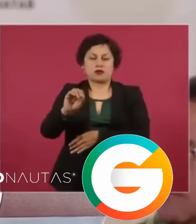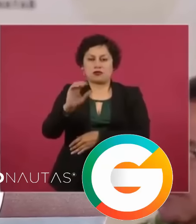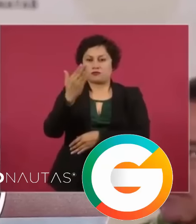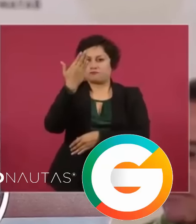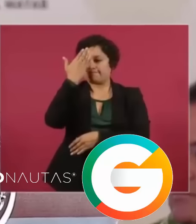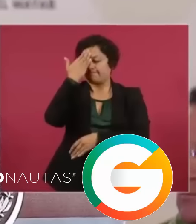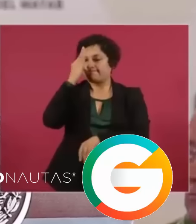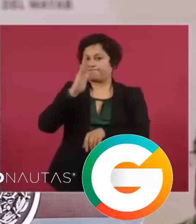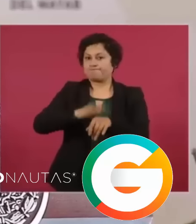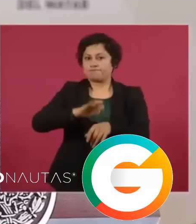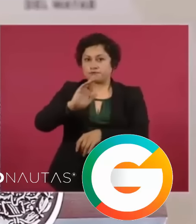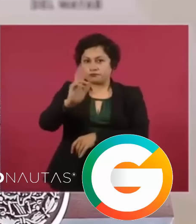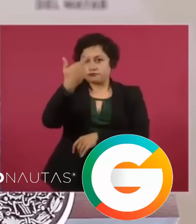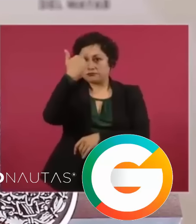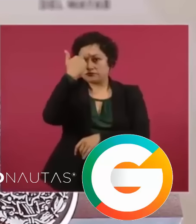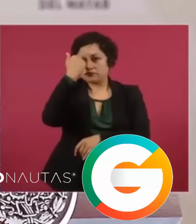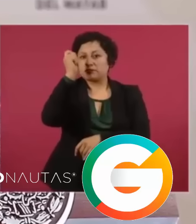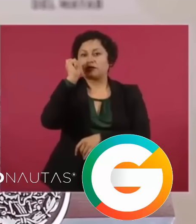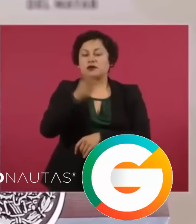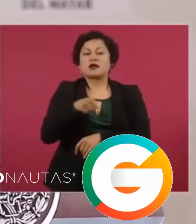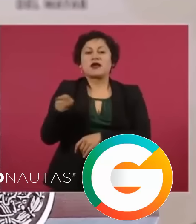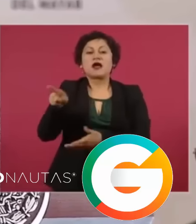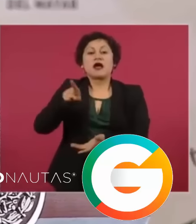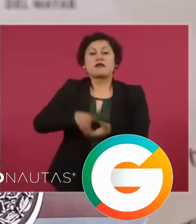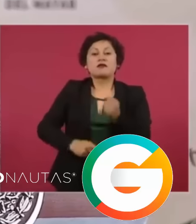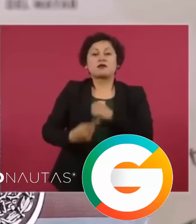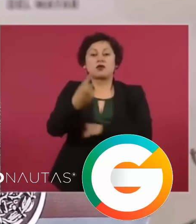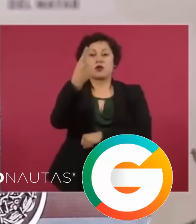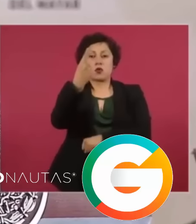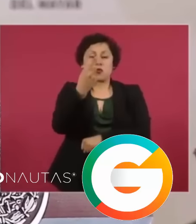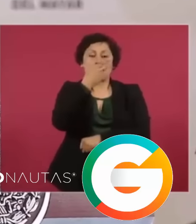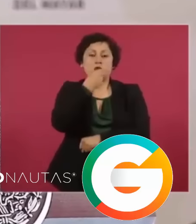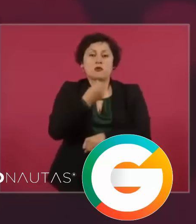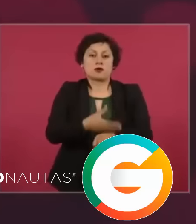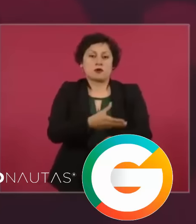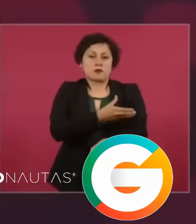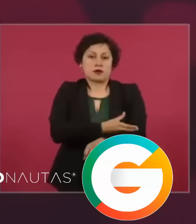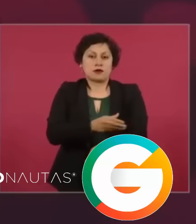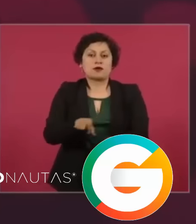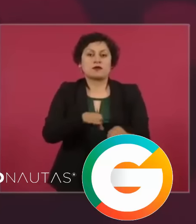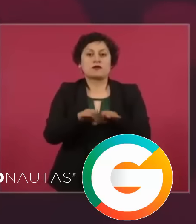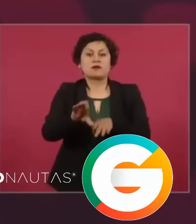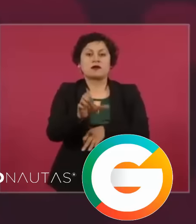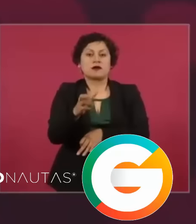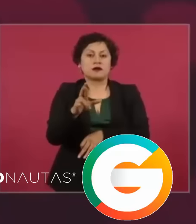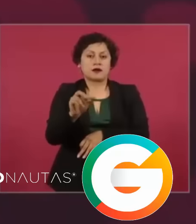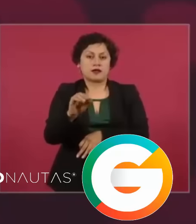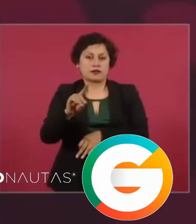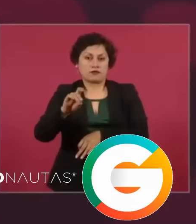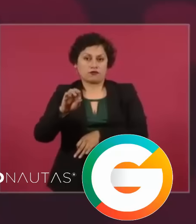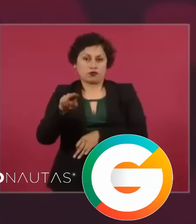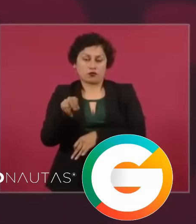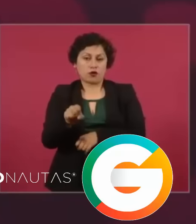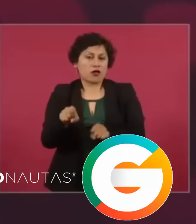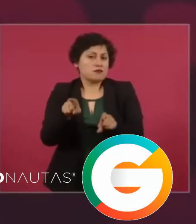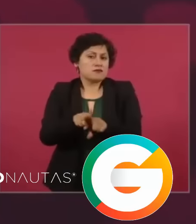el compañero periodista de Radio Fórmula, ¿no?, con la misma